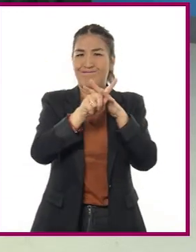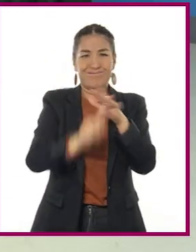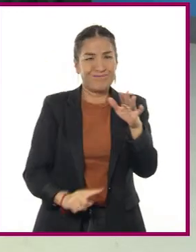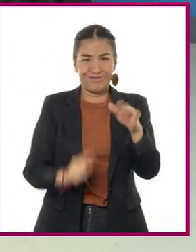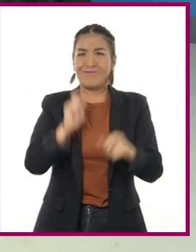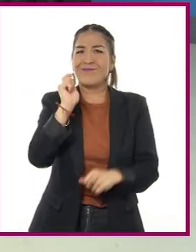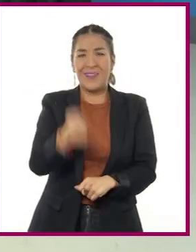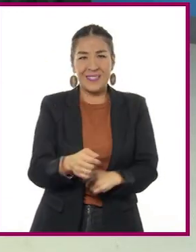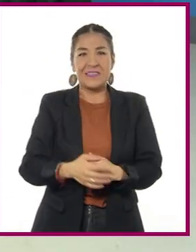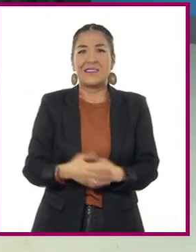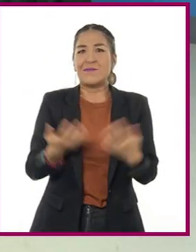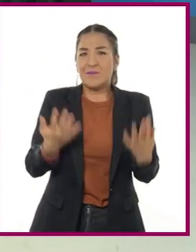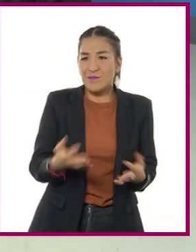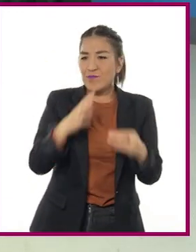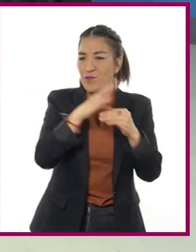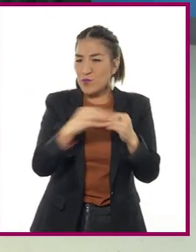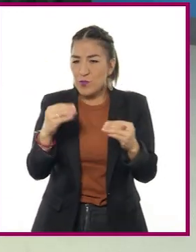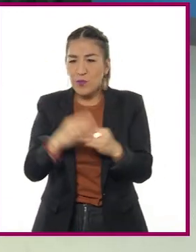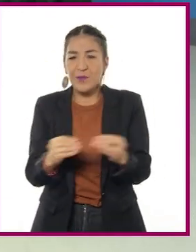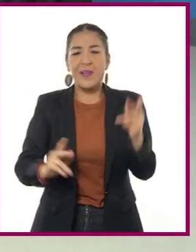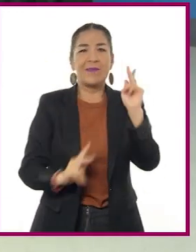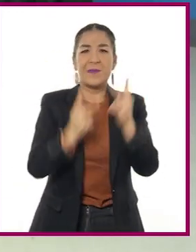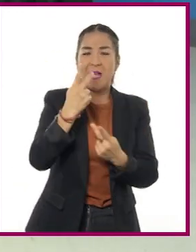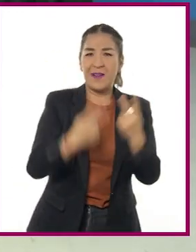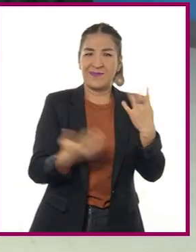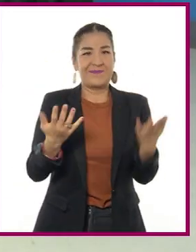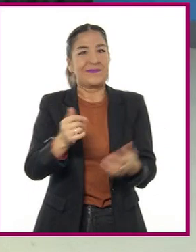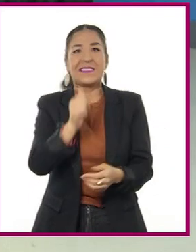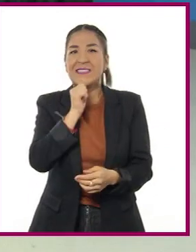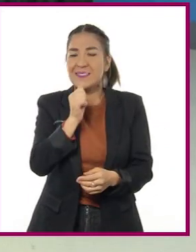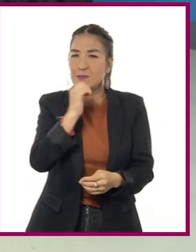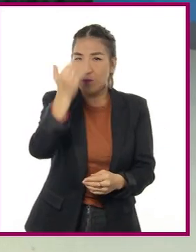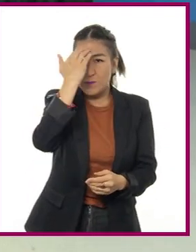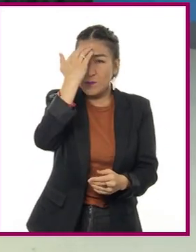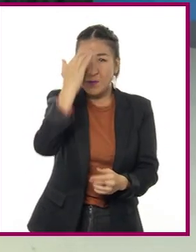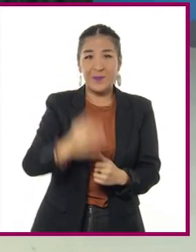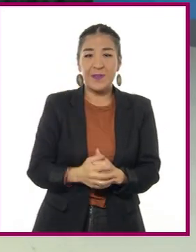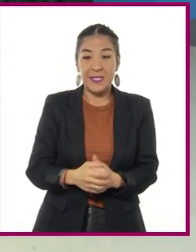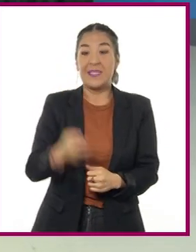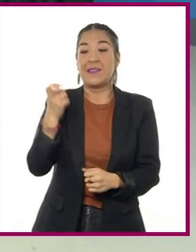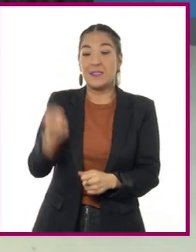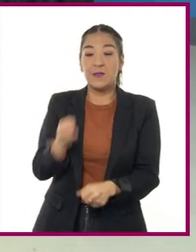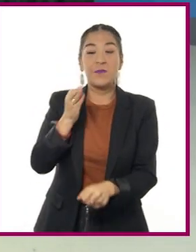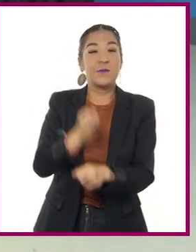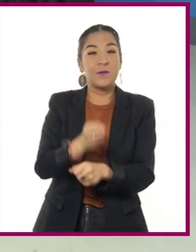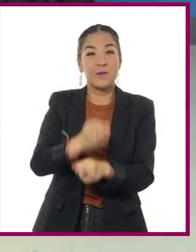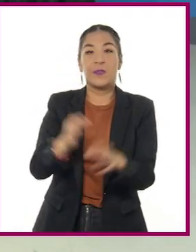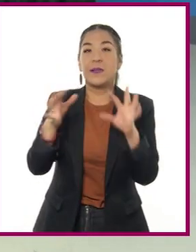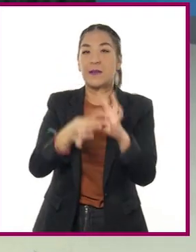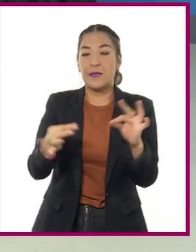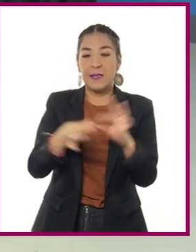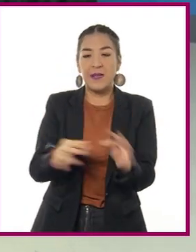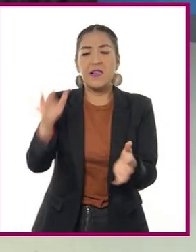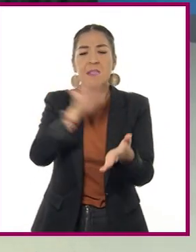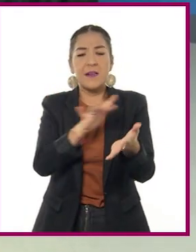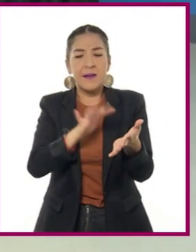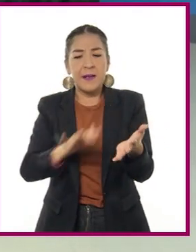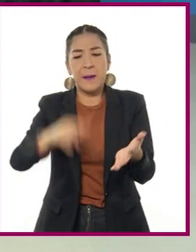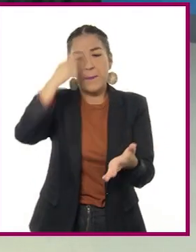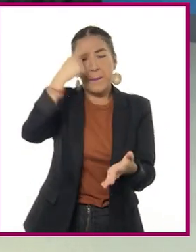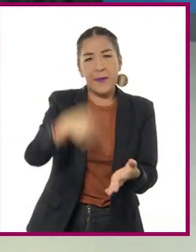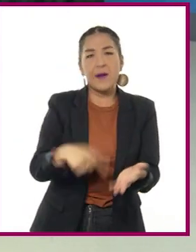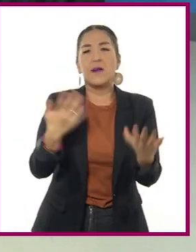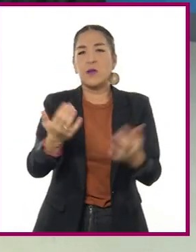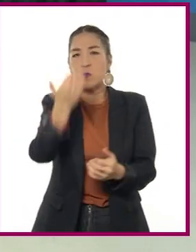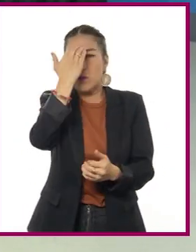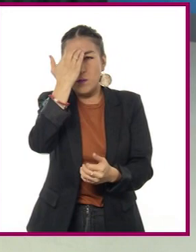flora les eran totalmente desconocidas. Al respecto, en nuestra sección Leer para reconocernos,